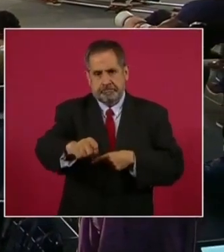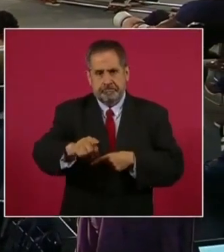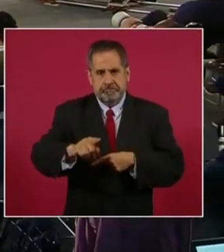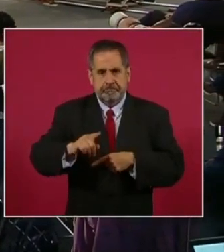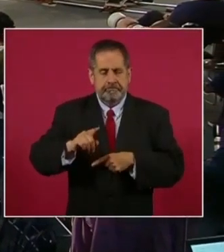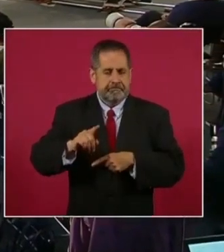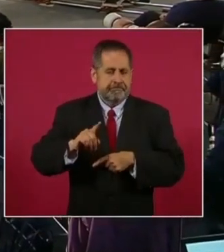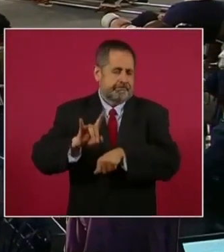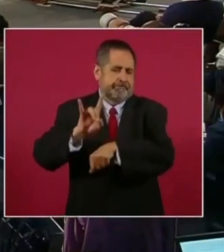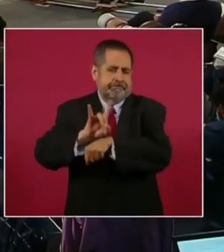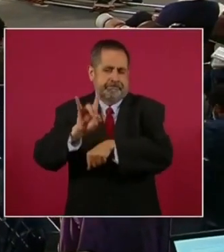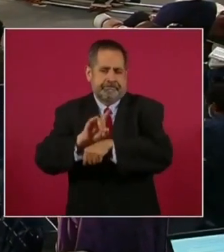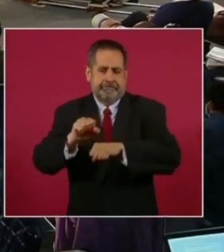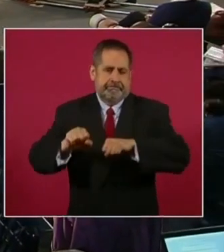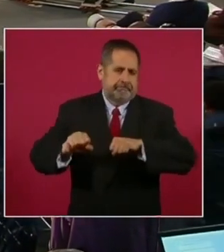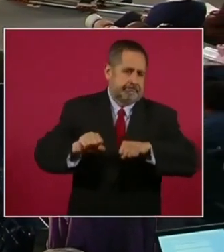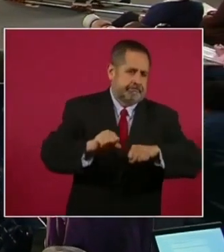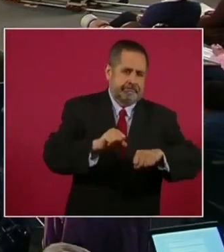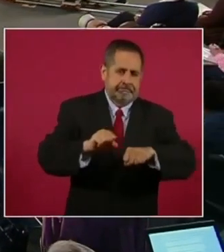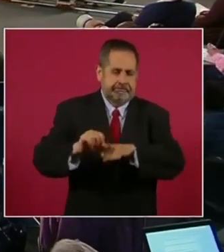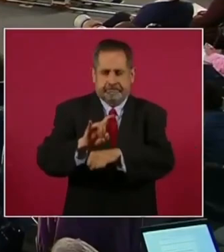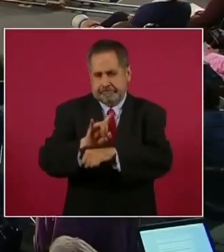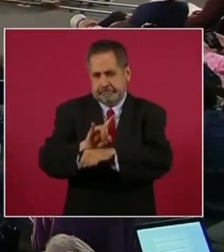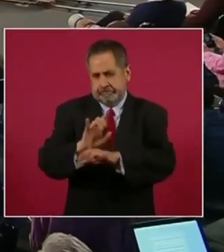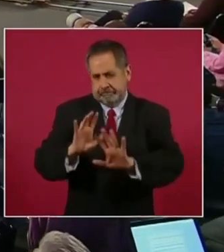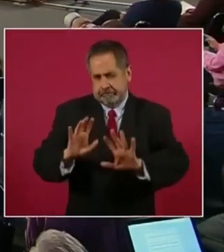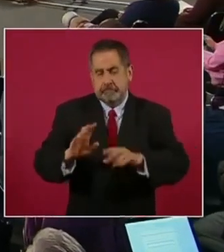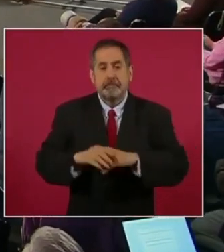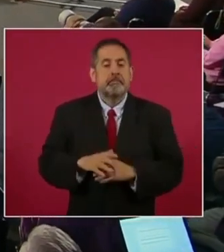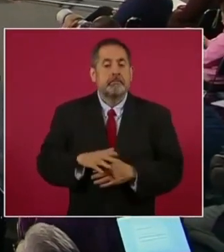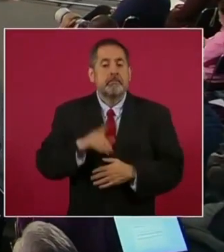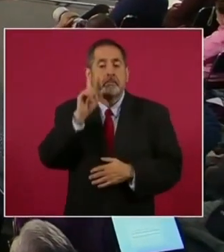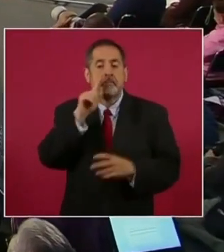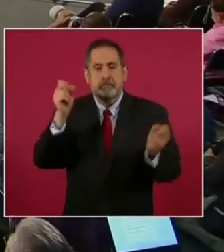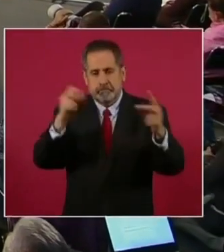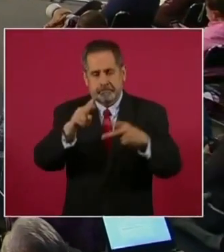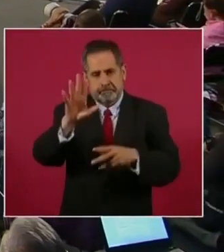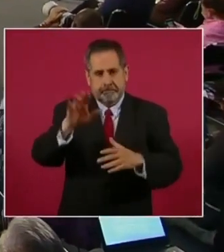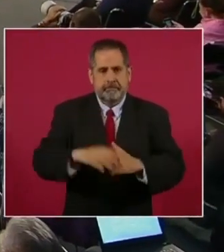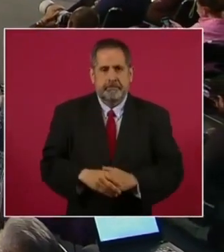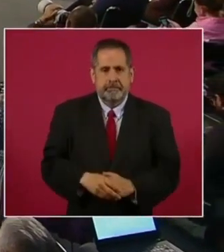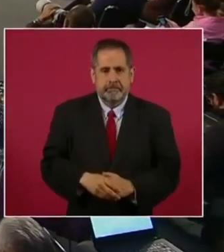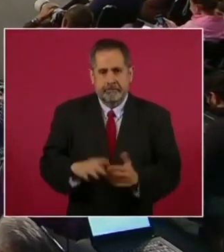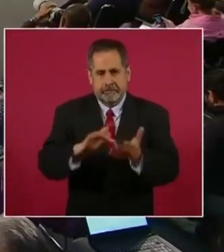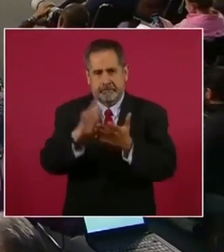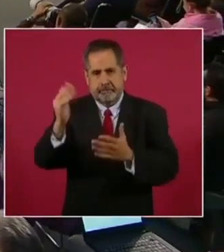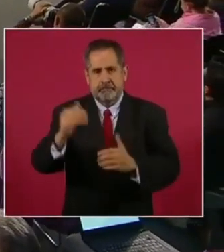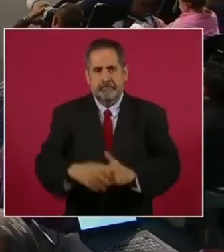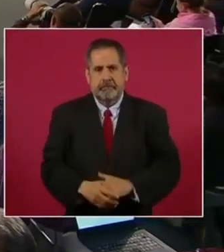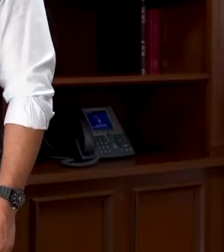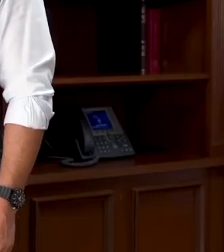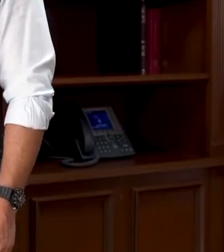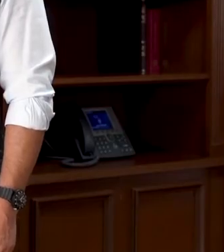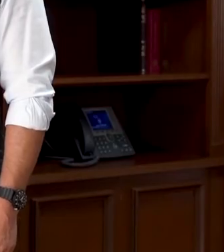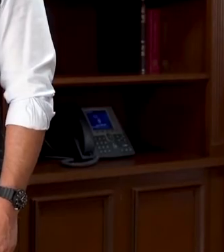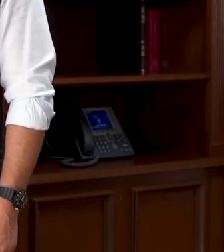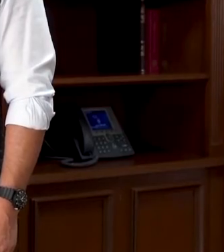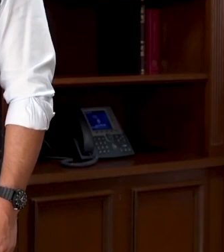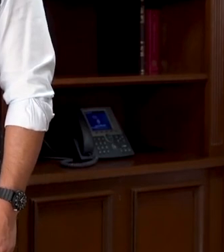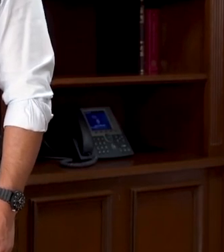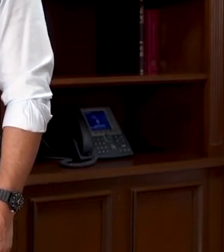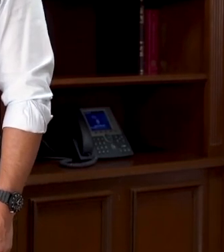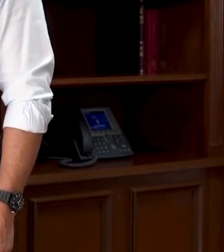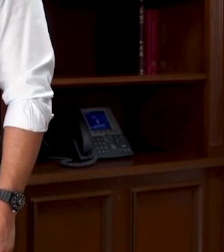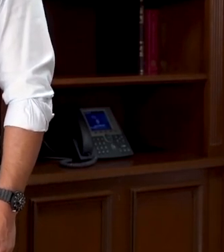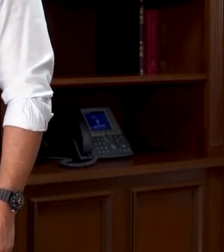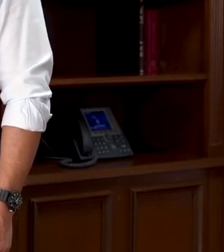simulacro del sismo y mañana continuamos. Y muchas gracias. De igual manera, la jefa de gobierno